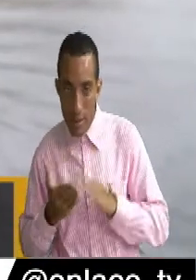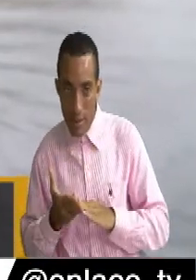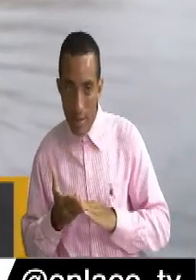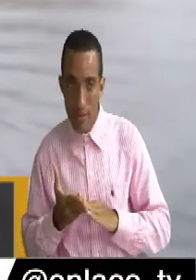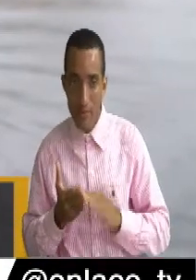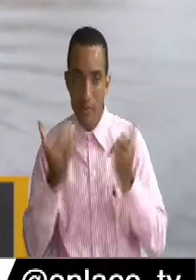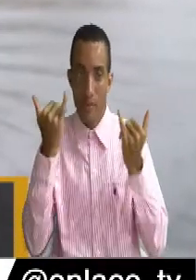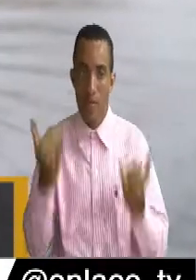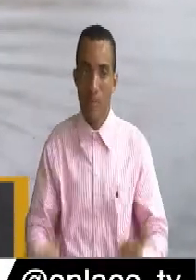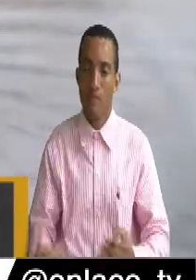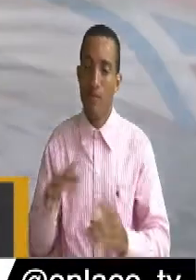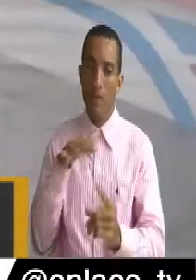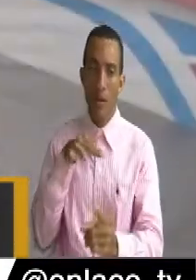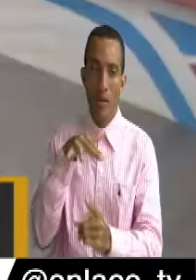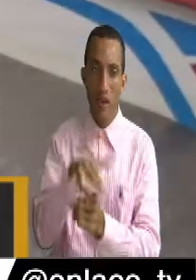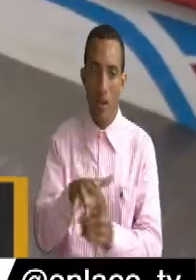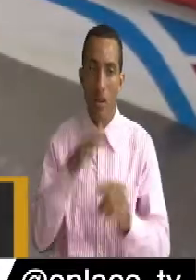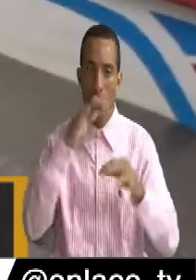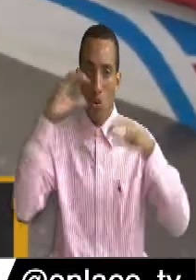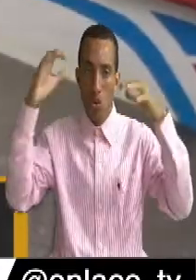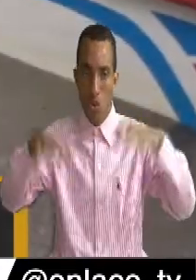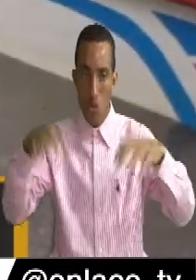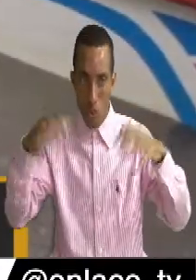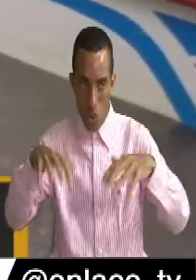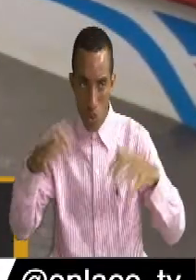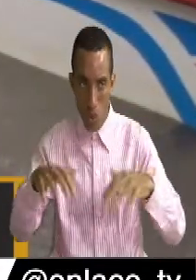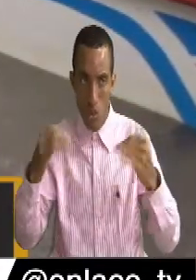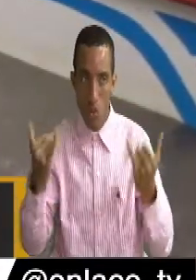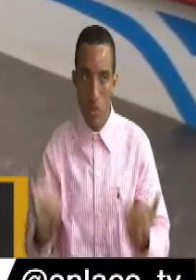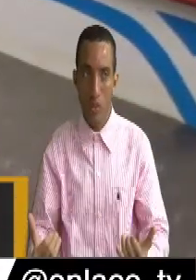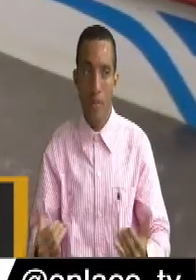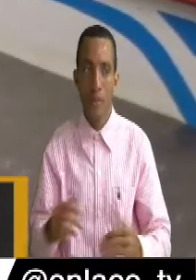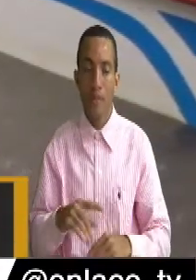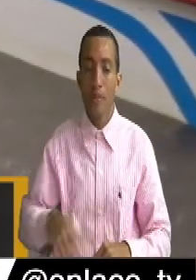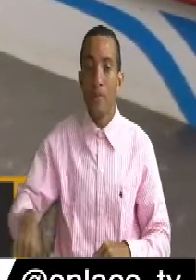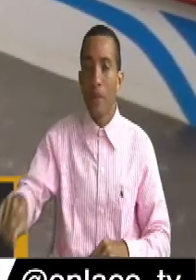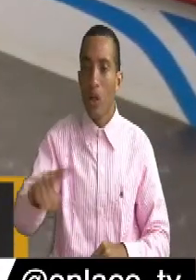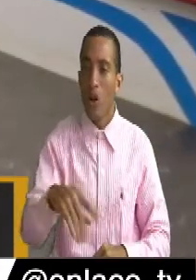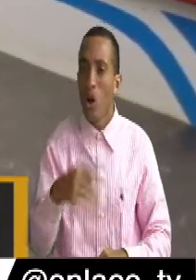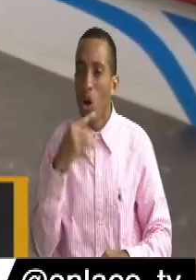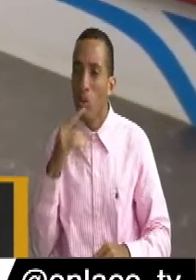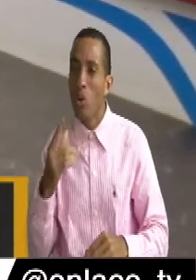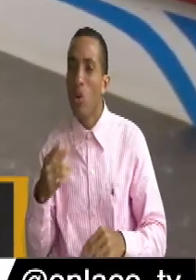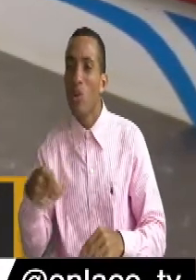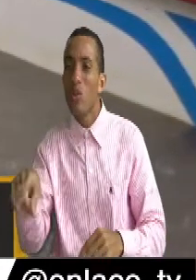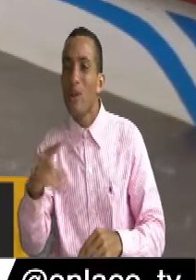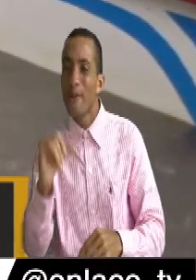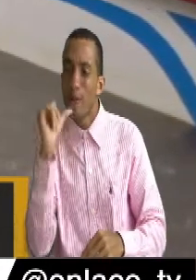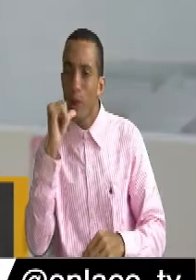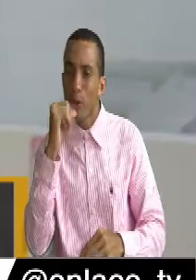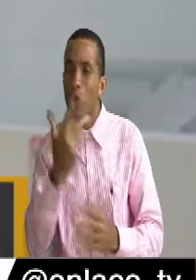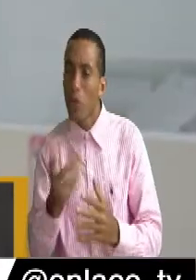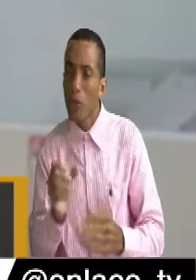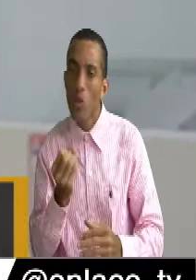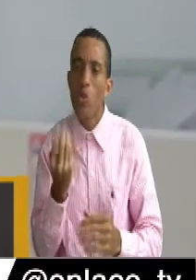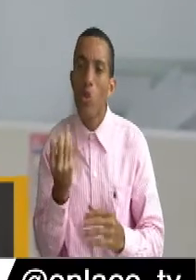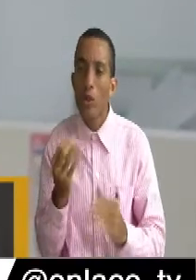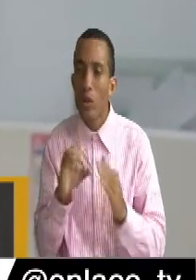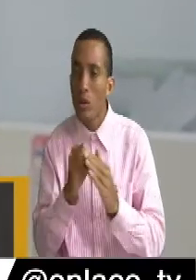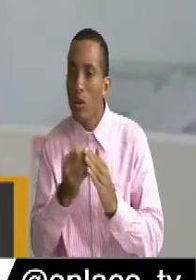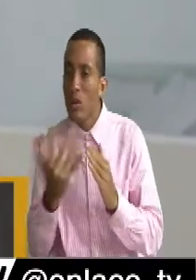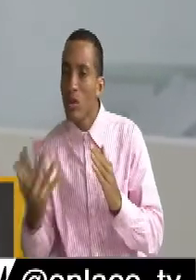actual de afectaciones por lluvias y se busca actualizar el censo de damnificados para posteriormente entregar ayudas. Adicional a